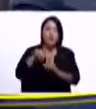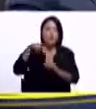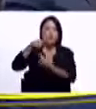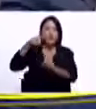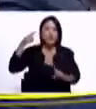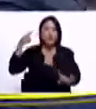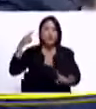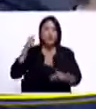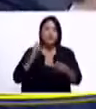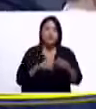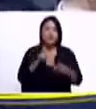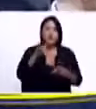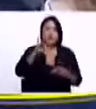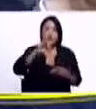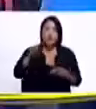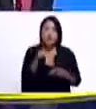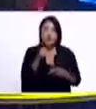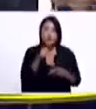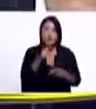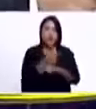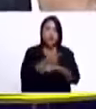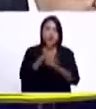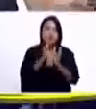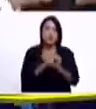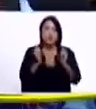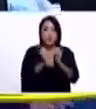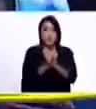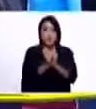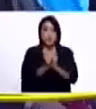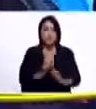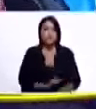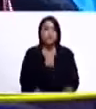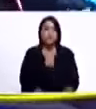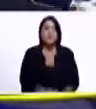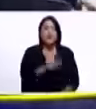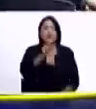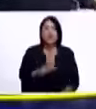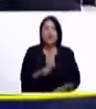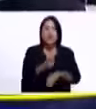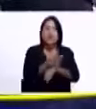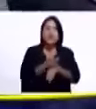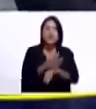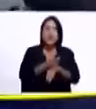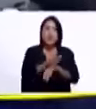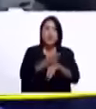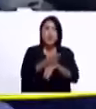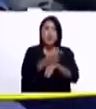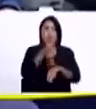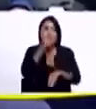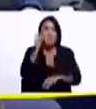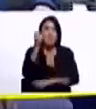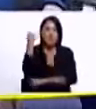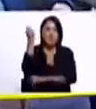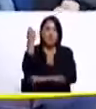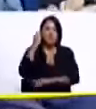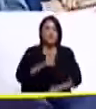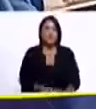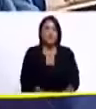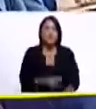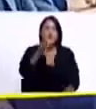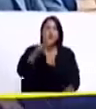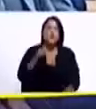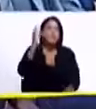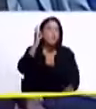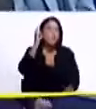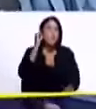Amazonas, Luis José Marcano, gobernador de Anzoátegui, Eduardo Piñate, gobernador de Alapure, Karina